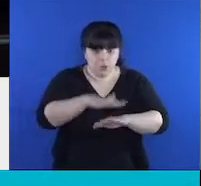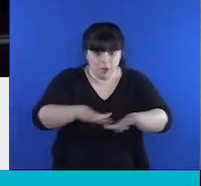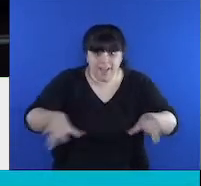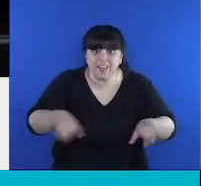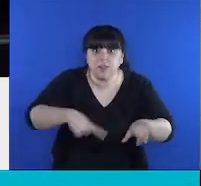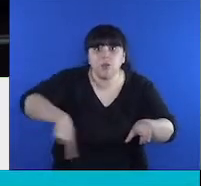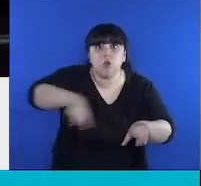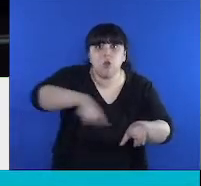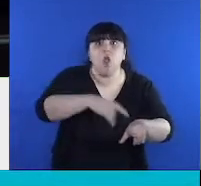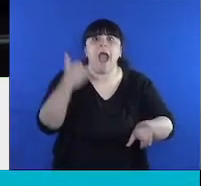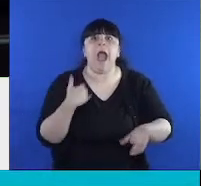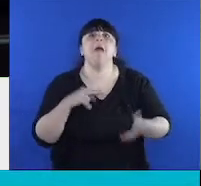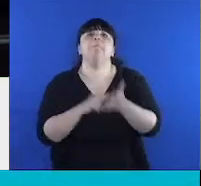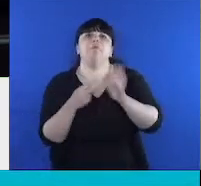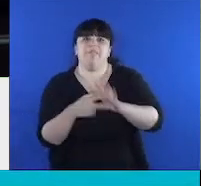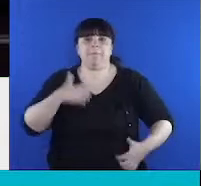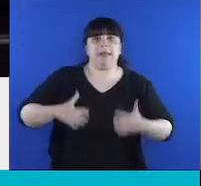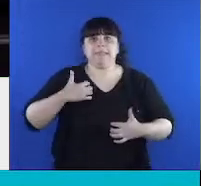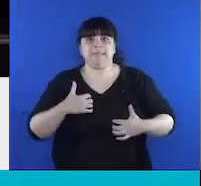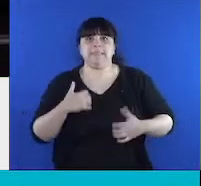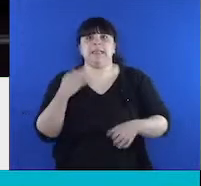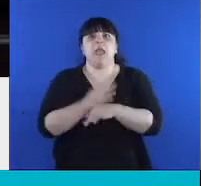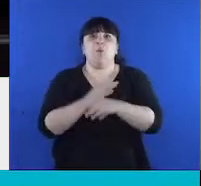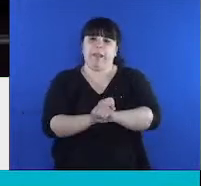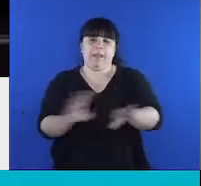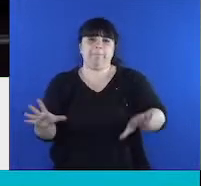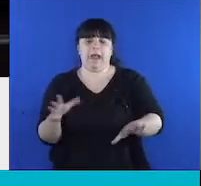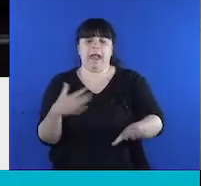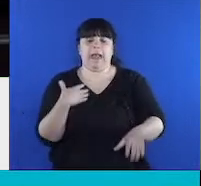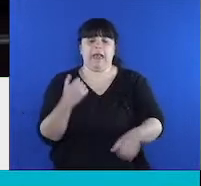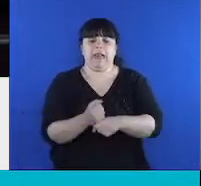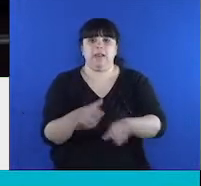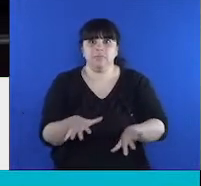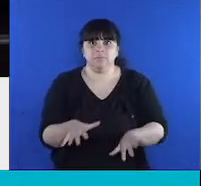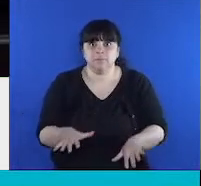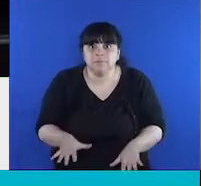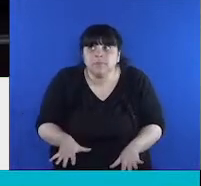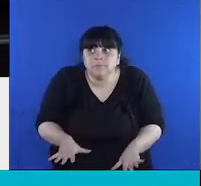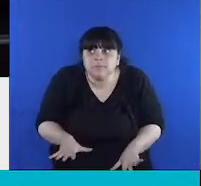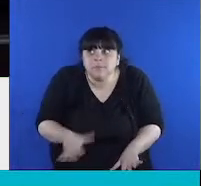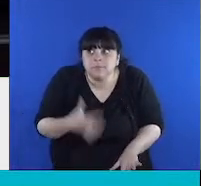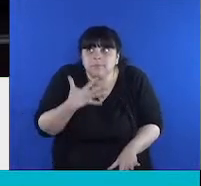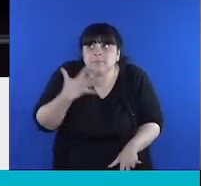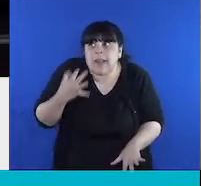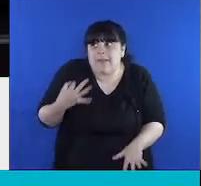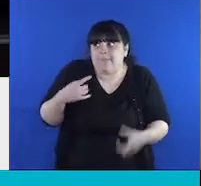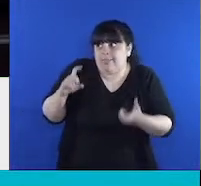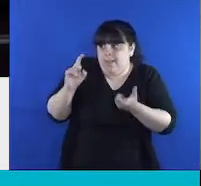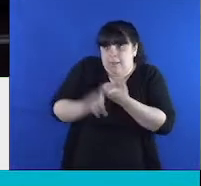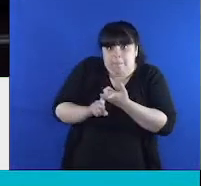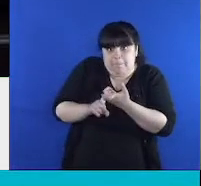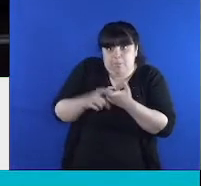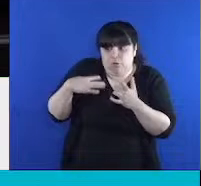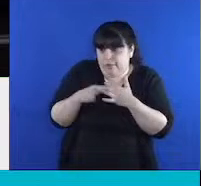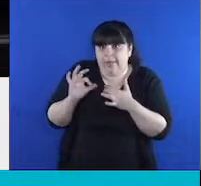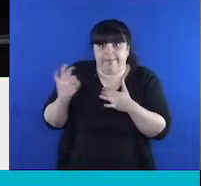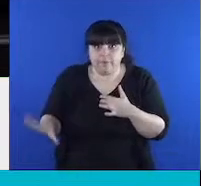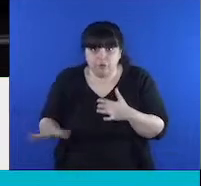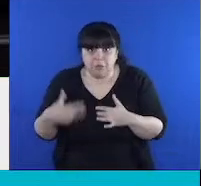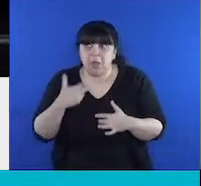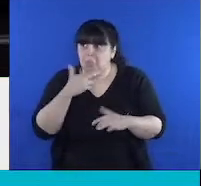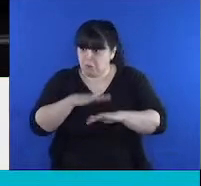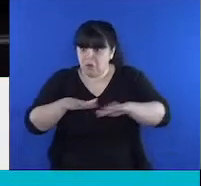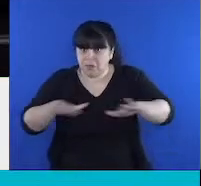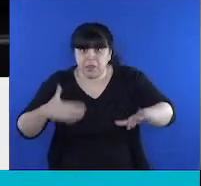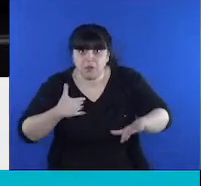en la escuela. La verdad que yo soy divorciado de mi primer matrimonio, tengo hijos de ellos a los que